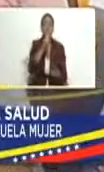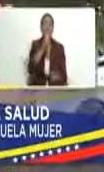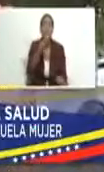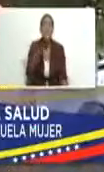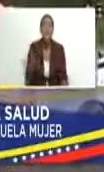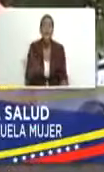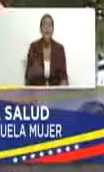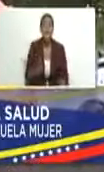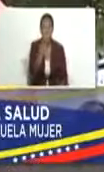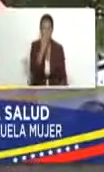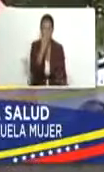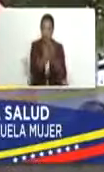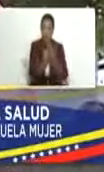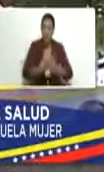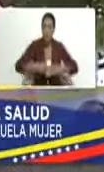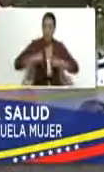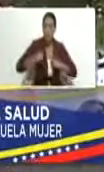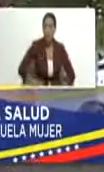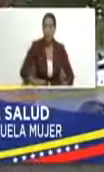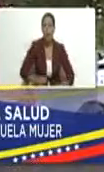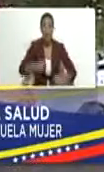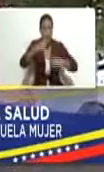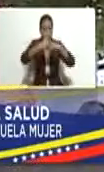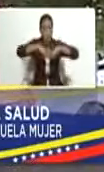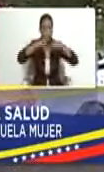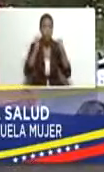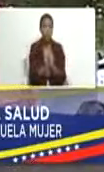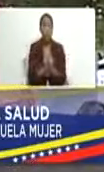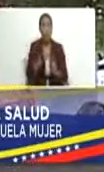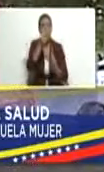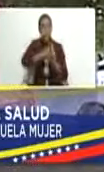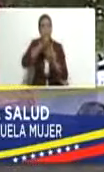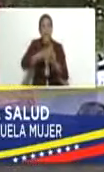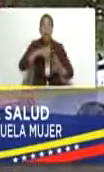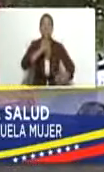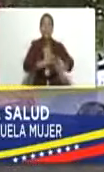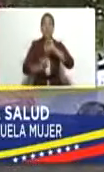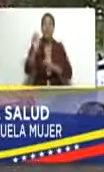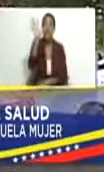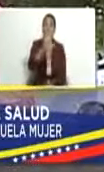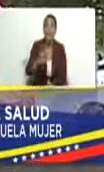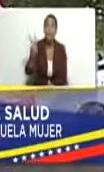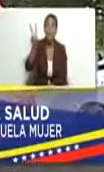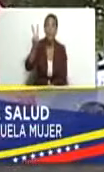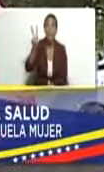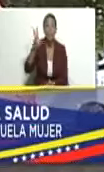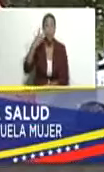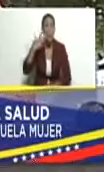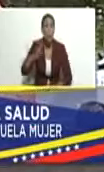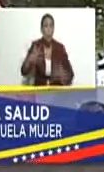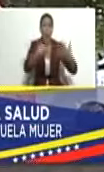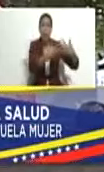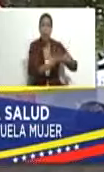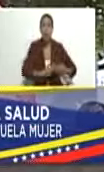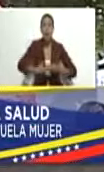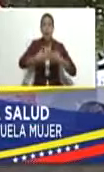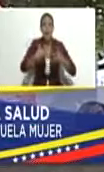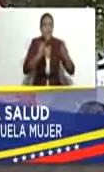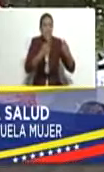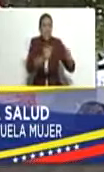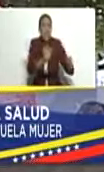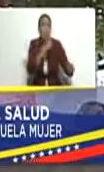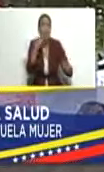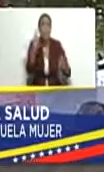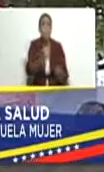¿Quién se puso al frente de la lucha por defender a Venezuela cuando el imperialismo nombró